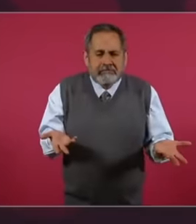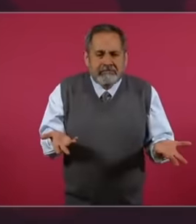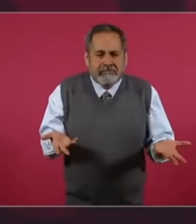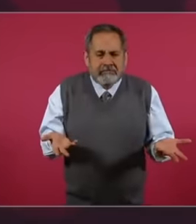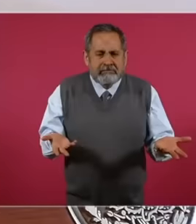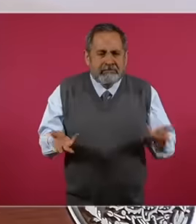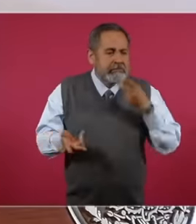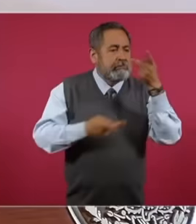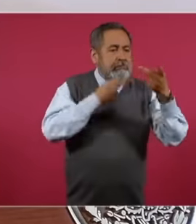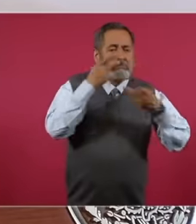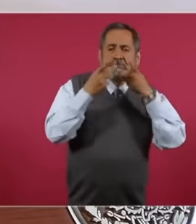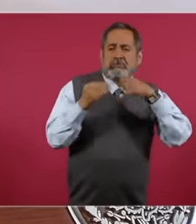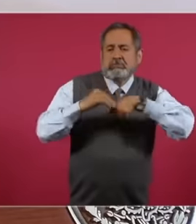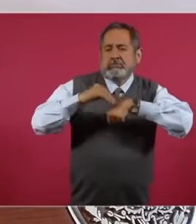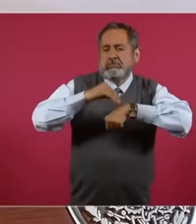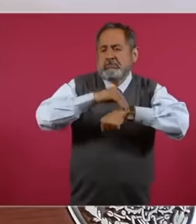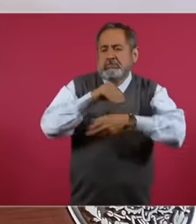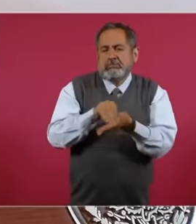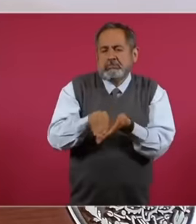y son calumnias,